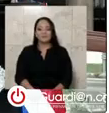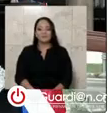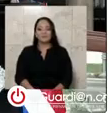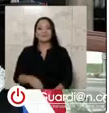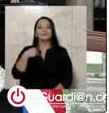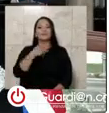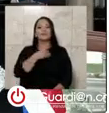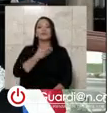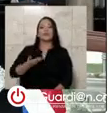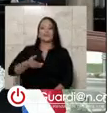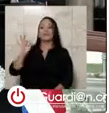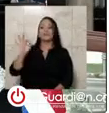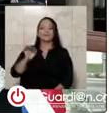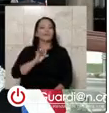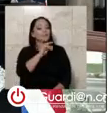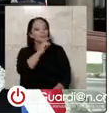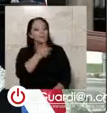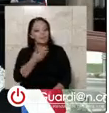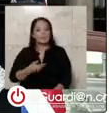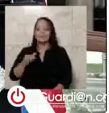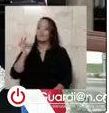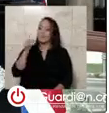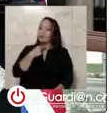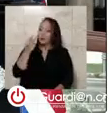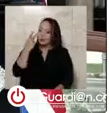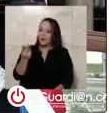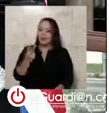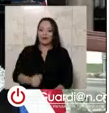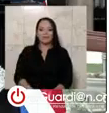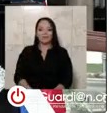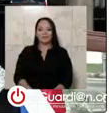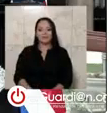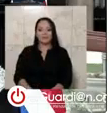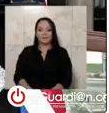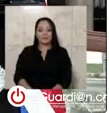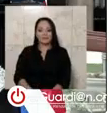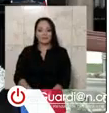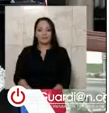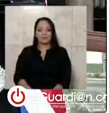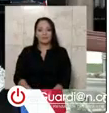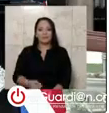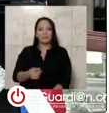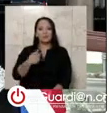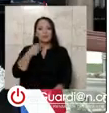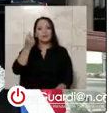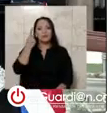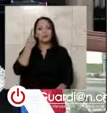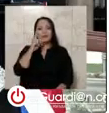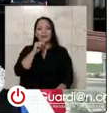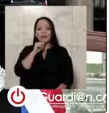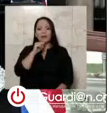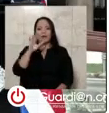Ministra de la Presidencia, ¿cómo está? Muy bien, ¿y usted, presidente? Muy bien, gracias, gusto de verla. Entendí que ¿quién fue? ¿Francisco Nicolás? Doña Ainore y